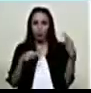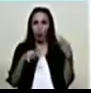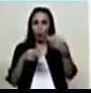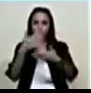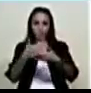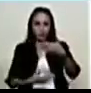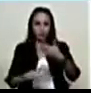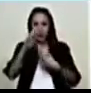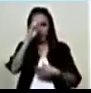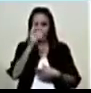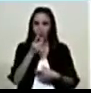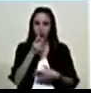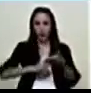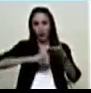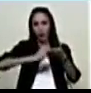República Dominicana,